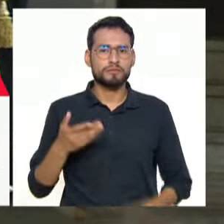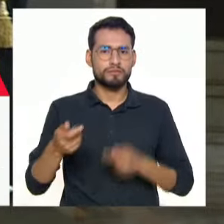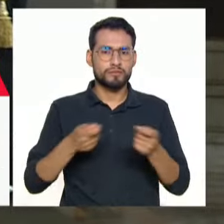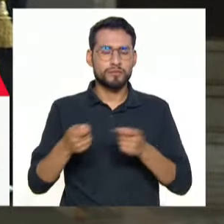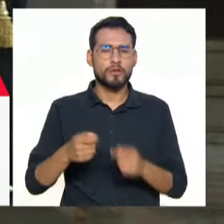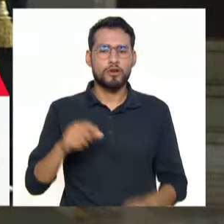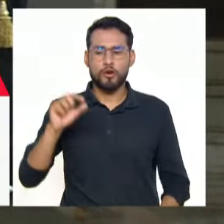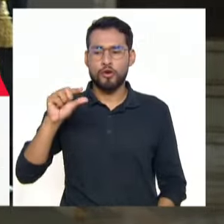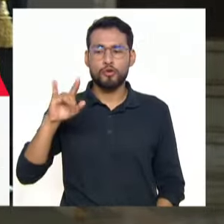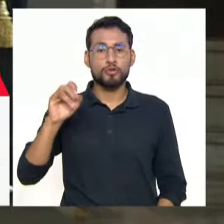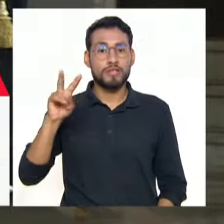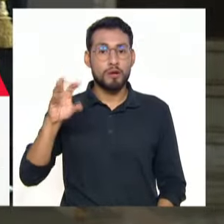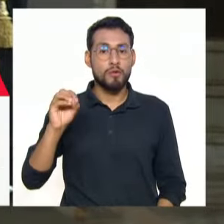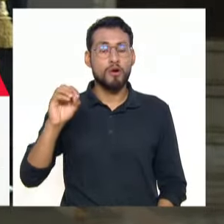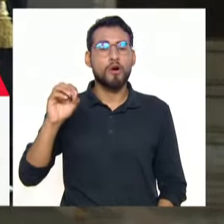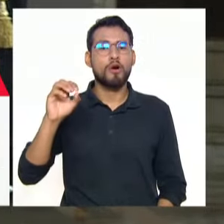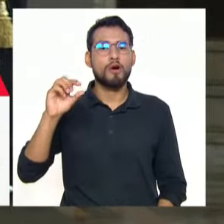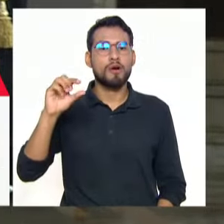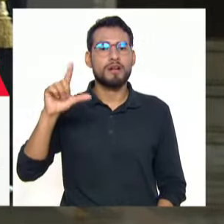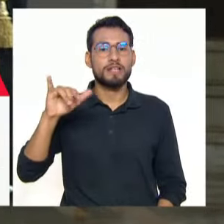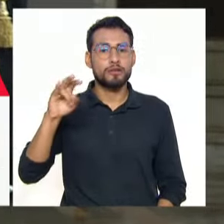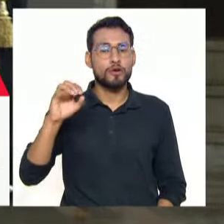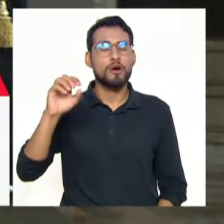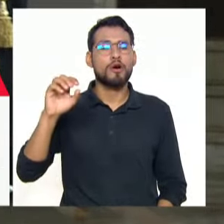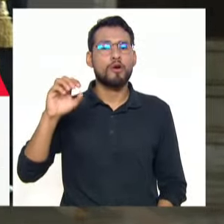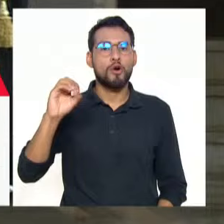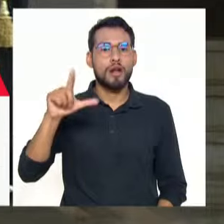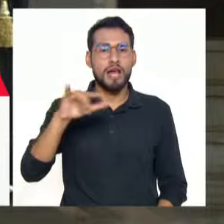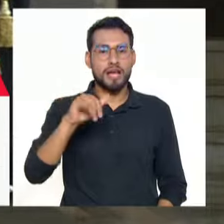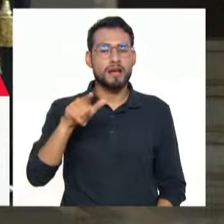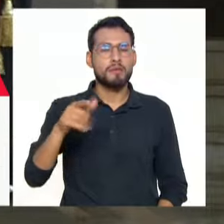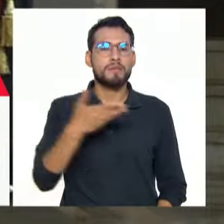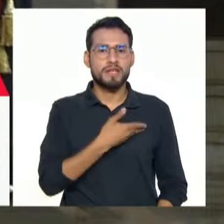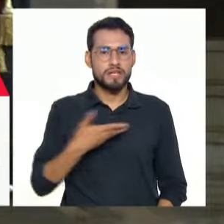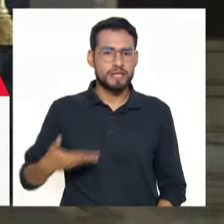República. Gustavo Lino Adriansen Olaya, Presidente del Consejo de Ministros.